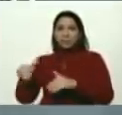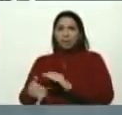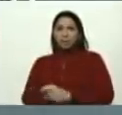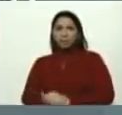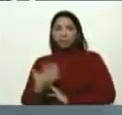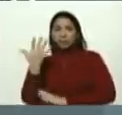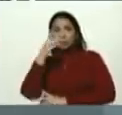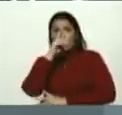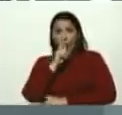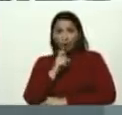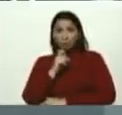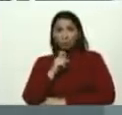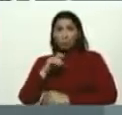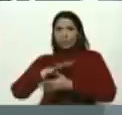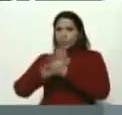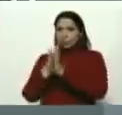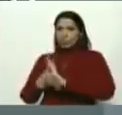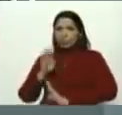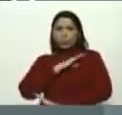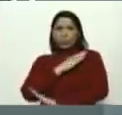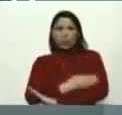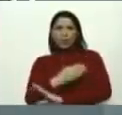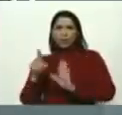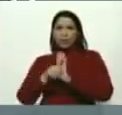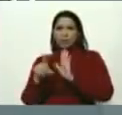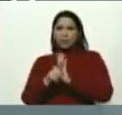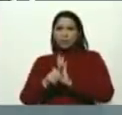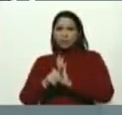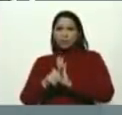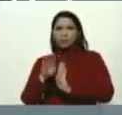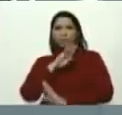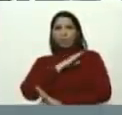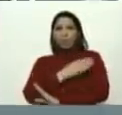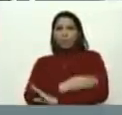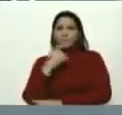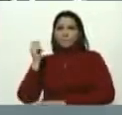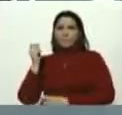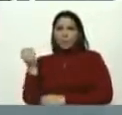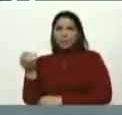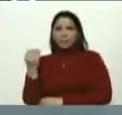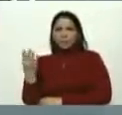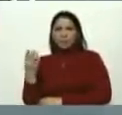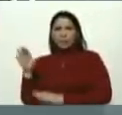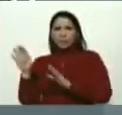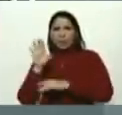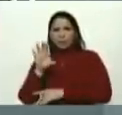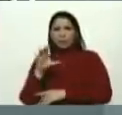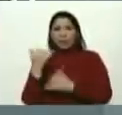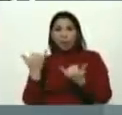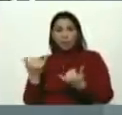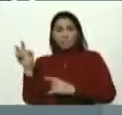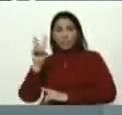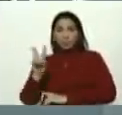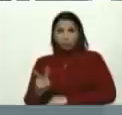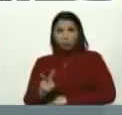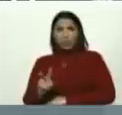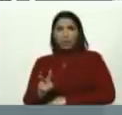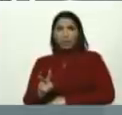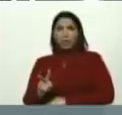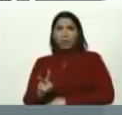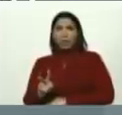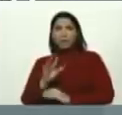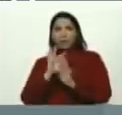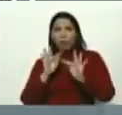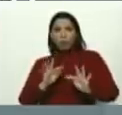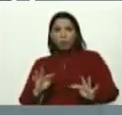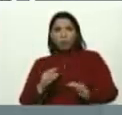5 años destruyendo el poder legislativo, el poder parlamentario del país. Y ahora Venezuela va a tener la oportunidad de manera democrática y